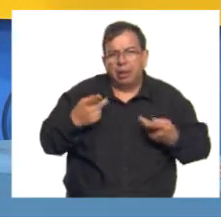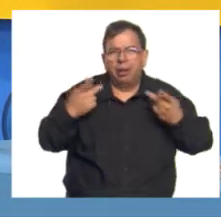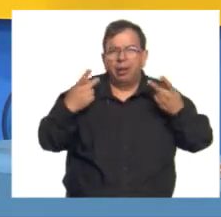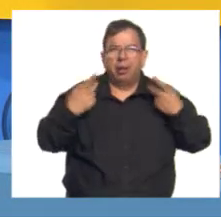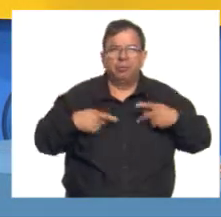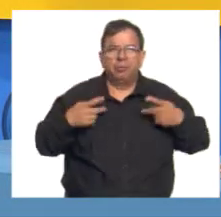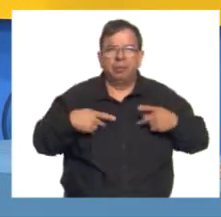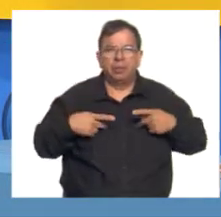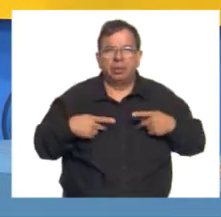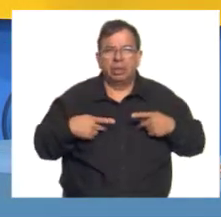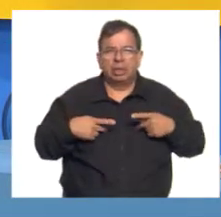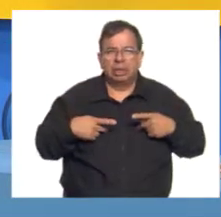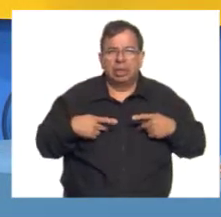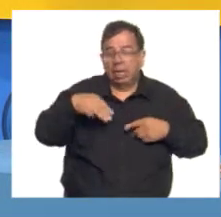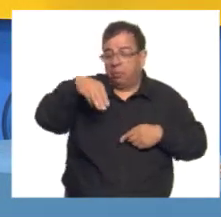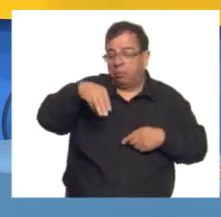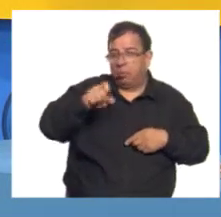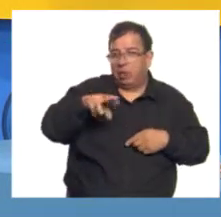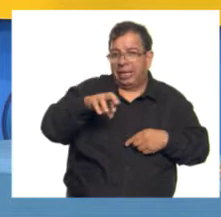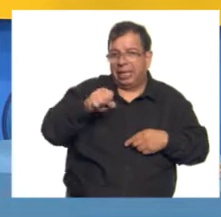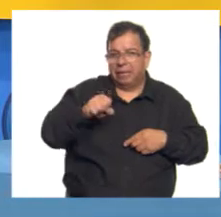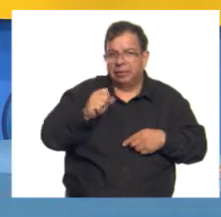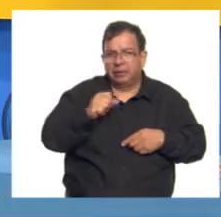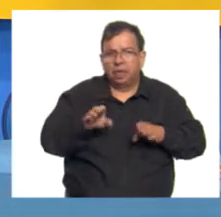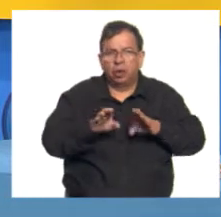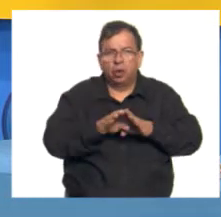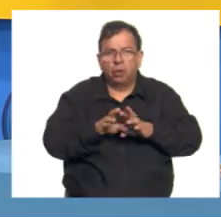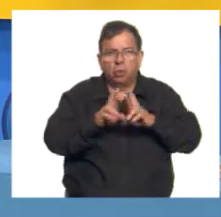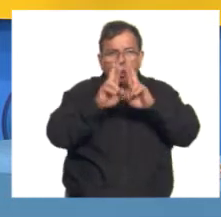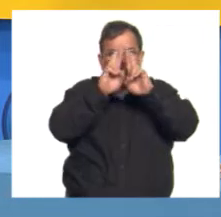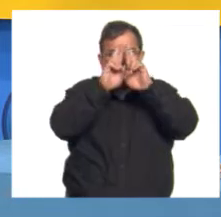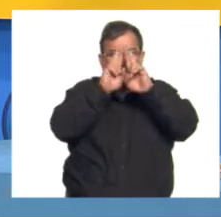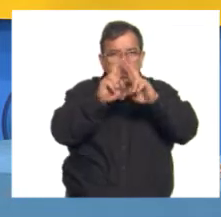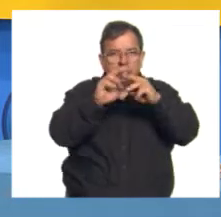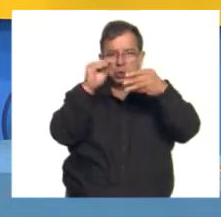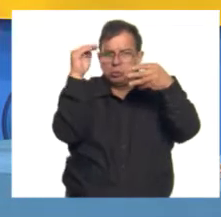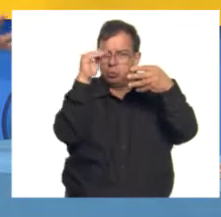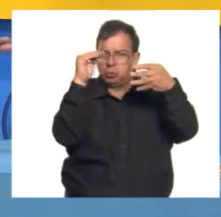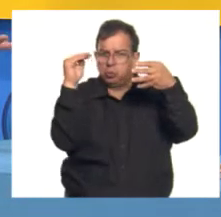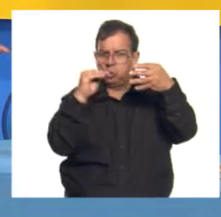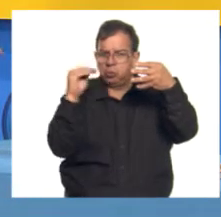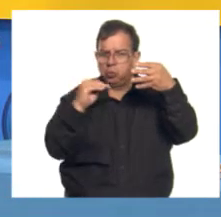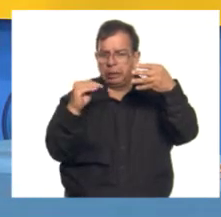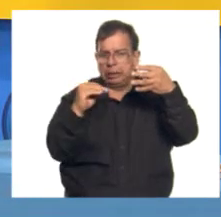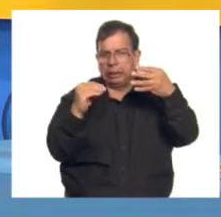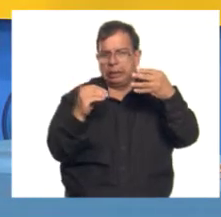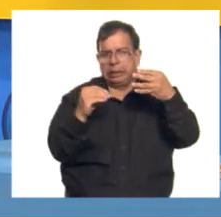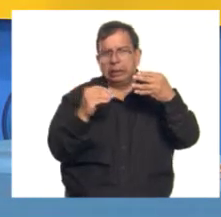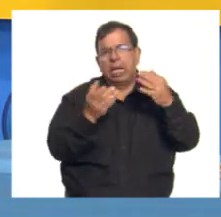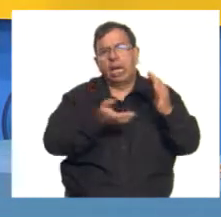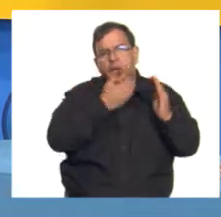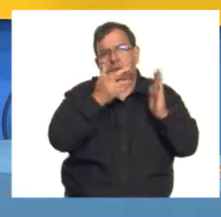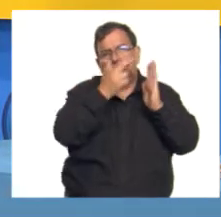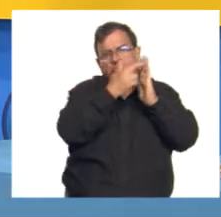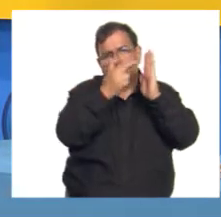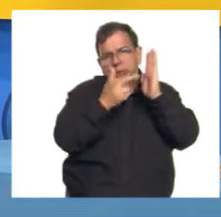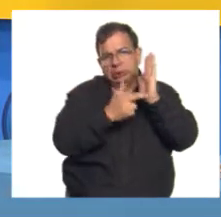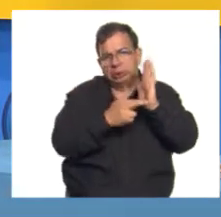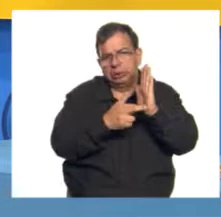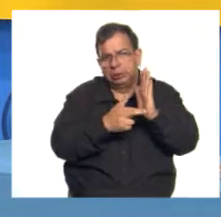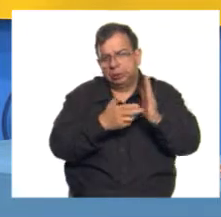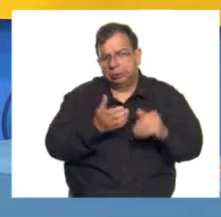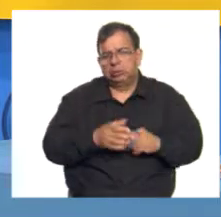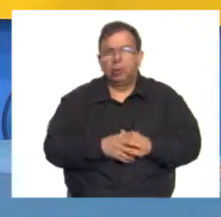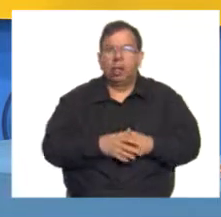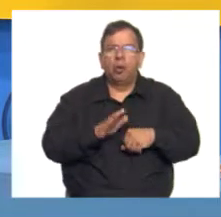las personas, la moralidad tenía que ver con el respeto a las jerarquías sociales y a las normas religiosas tradicionales. Por eso,